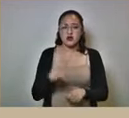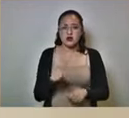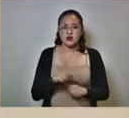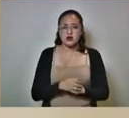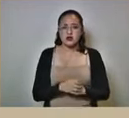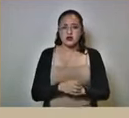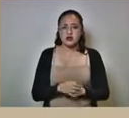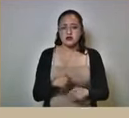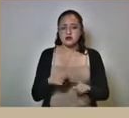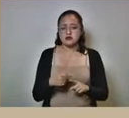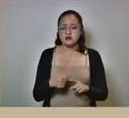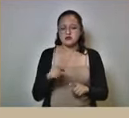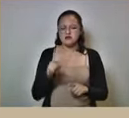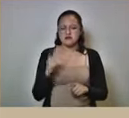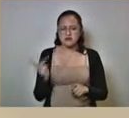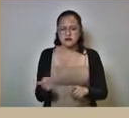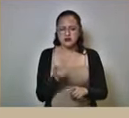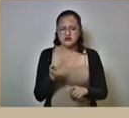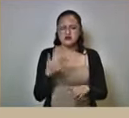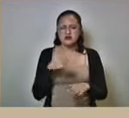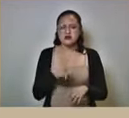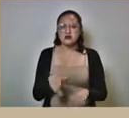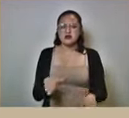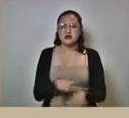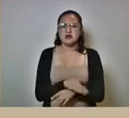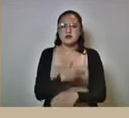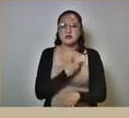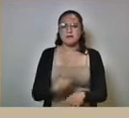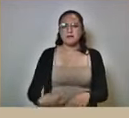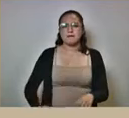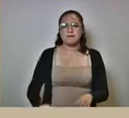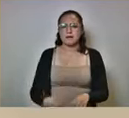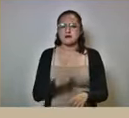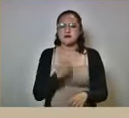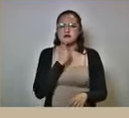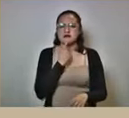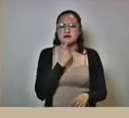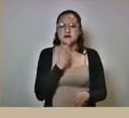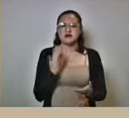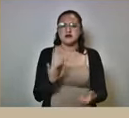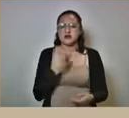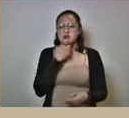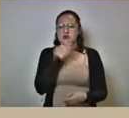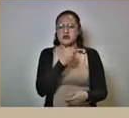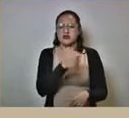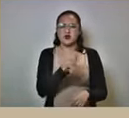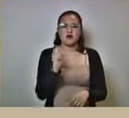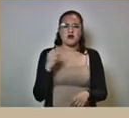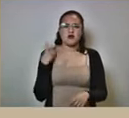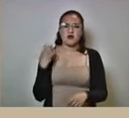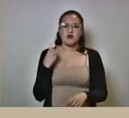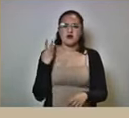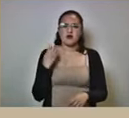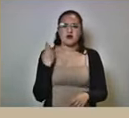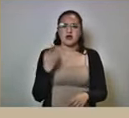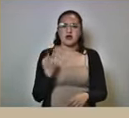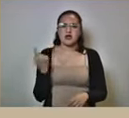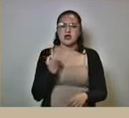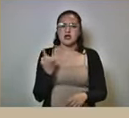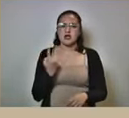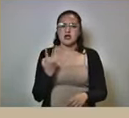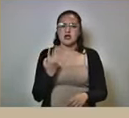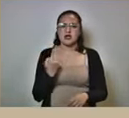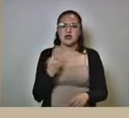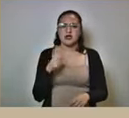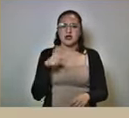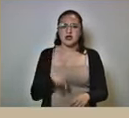le hacen el mismo cuestionamiento sobre esta regulación al presidente Andrés Manuel y señala, él en su conferencia textualmente señaló que